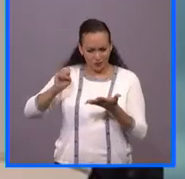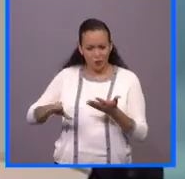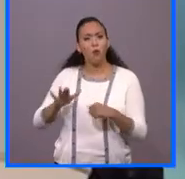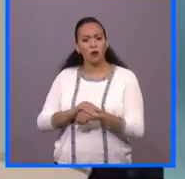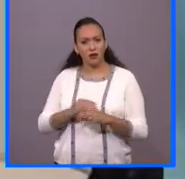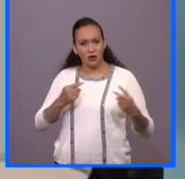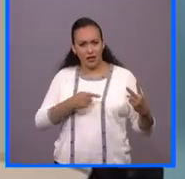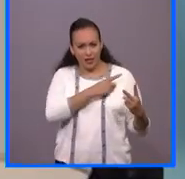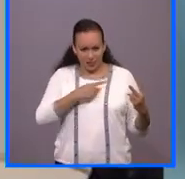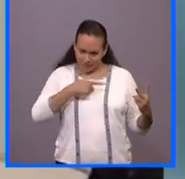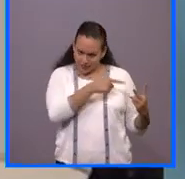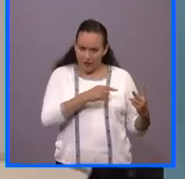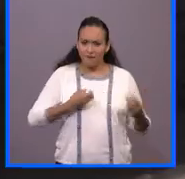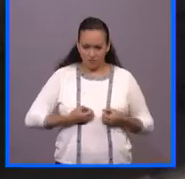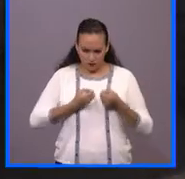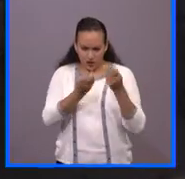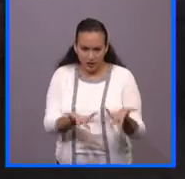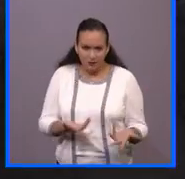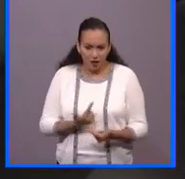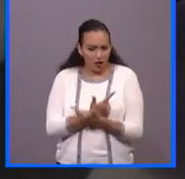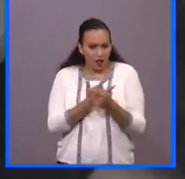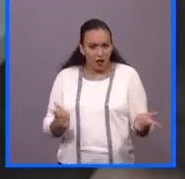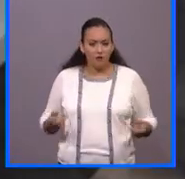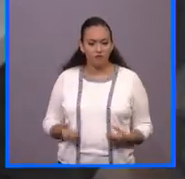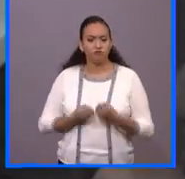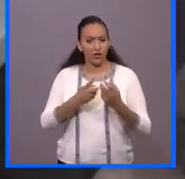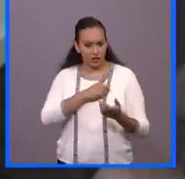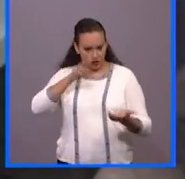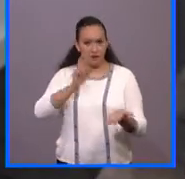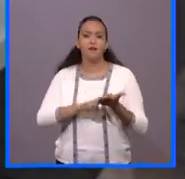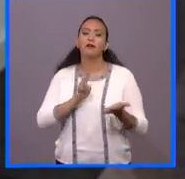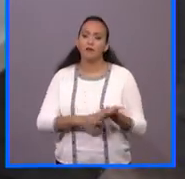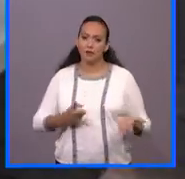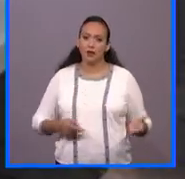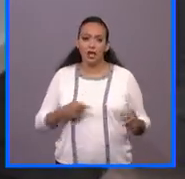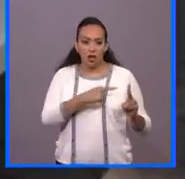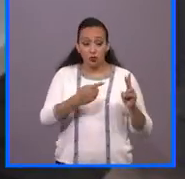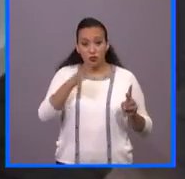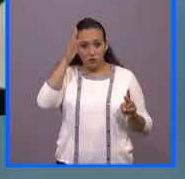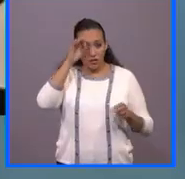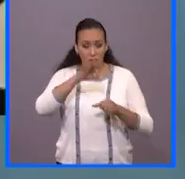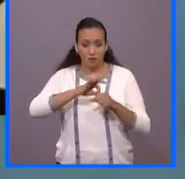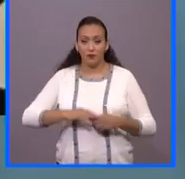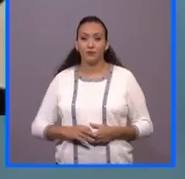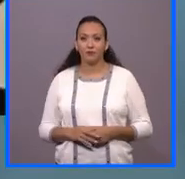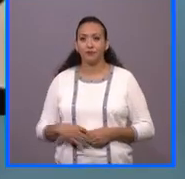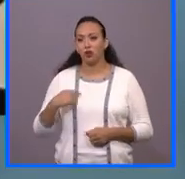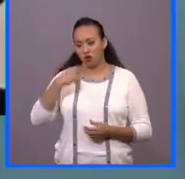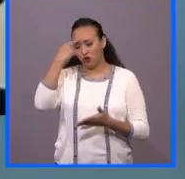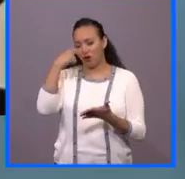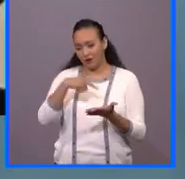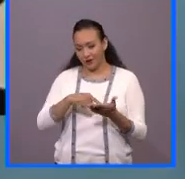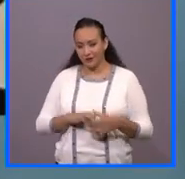argumento de que se debe abrir a la ciudadanía la puerta para impugnar los resultados de la elección judicial. Yo considero